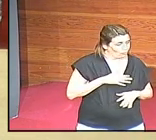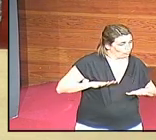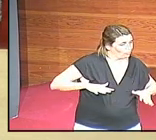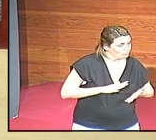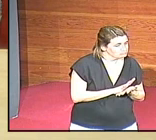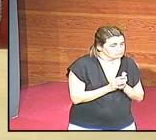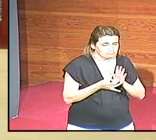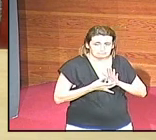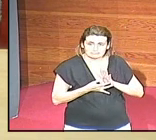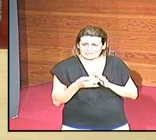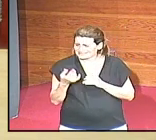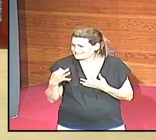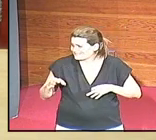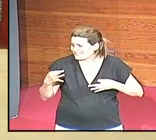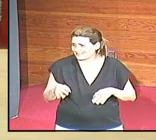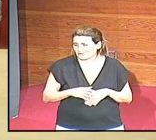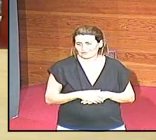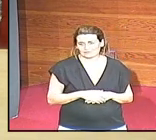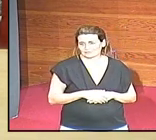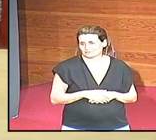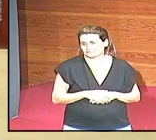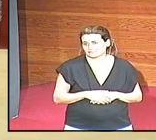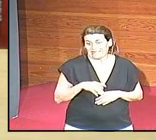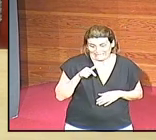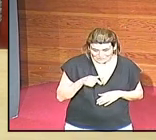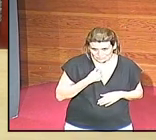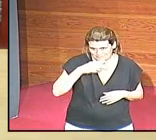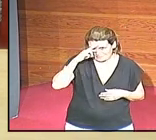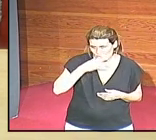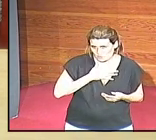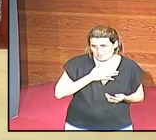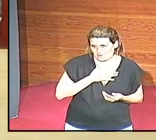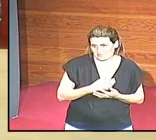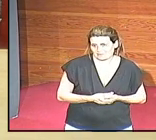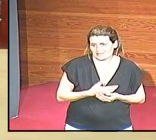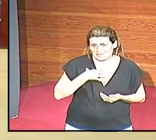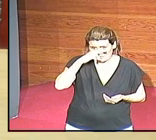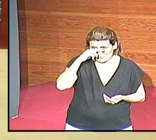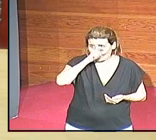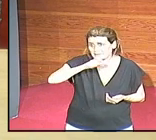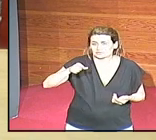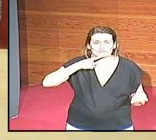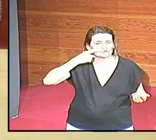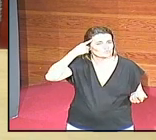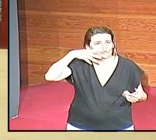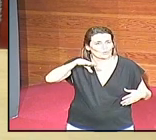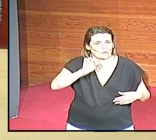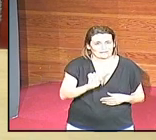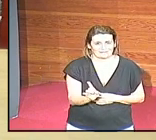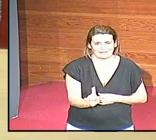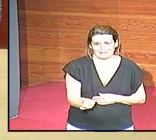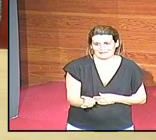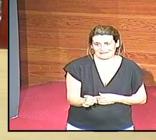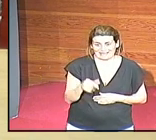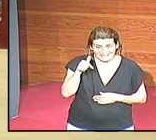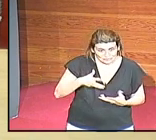es que es así de sencillo, no lo sé, hay miles de ejemplos. Y esto es lo que me preocupa. A mí lo que me preocupa es que la gente no entienda que esto